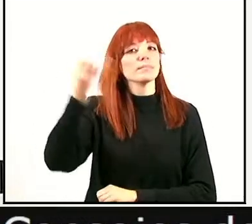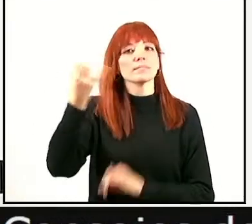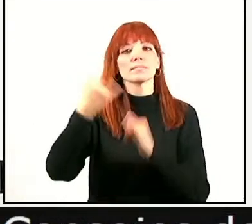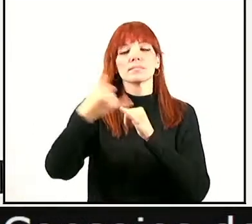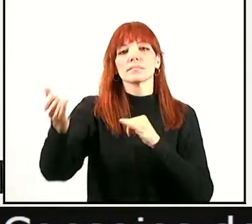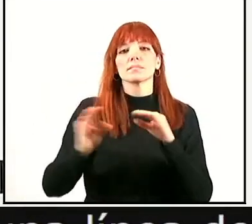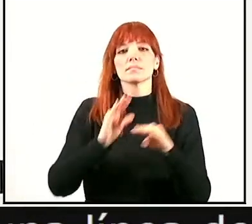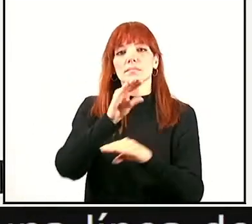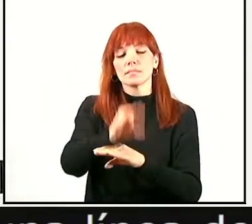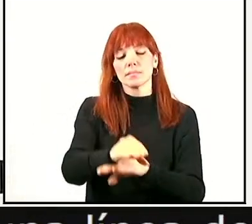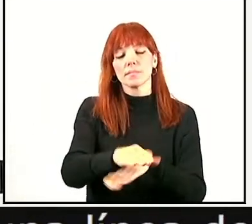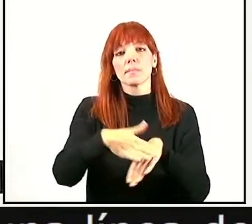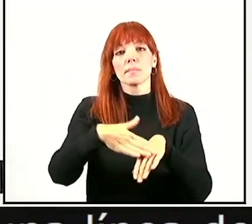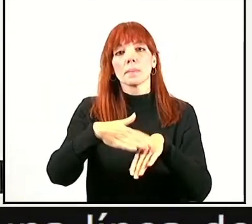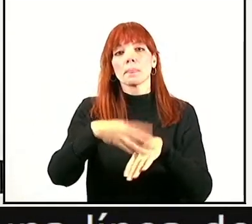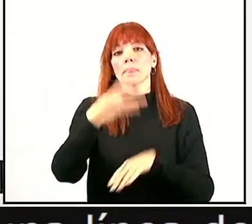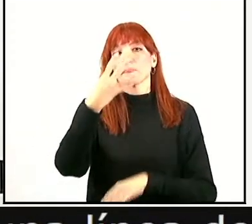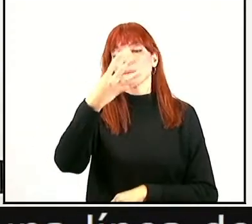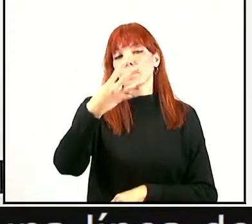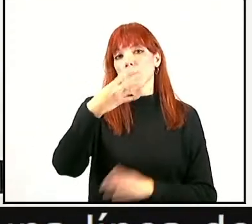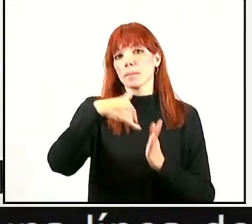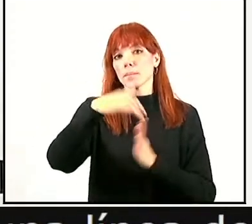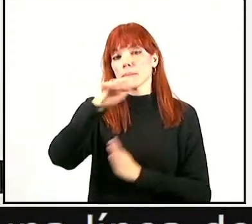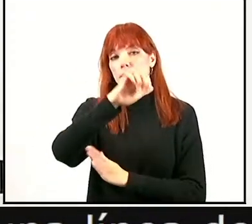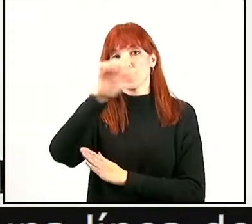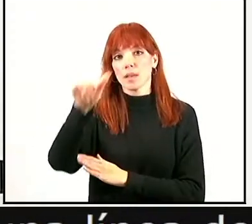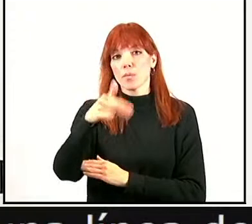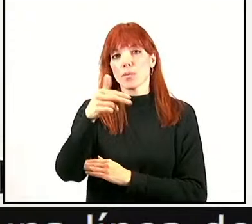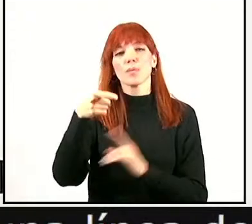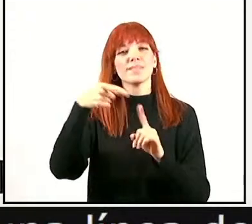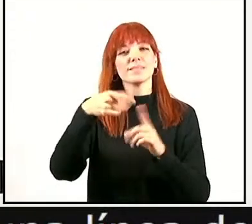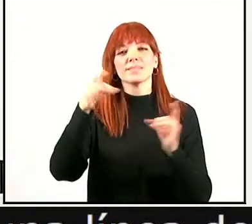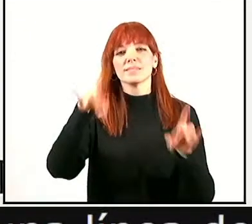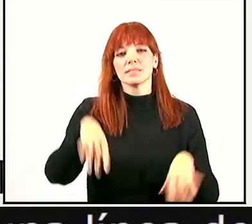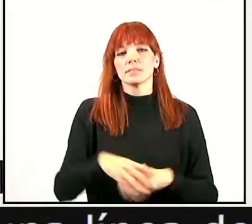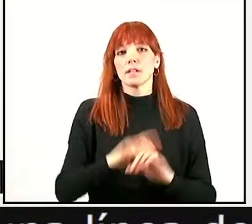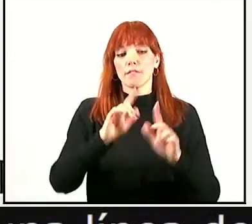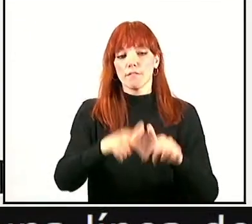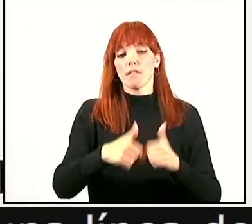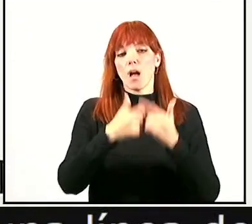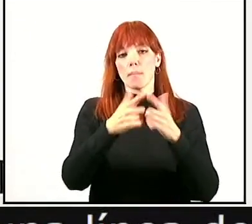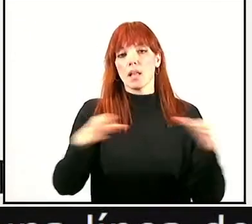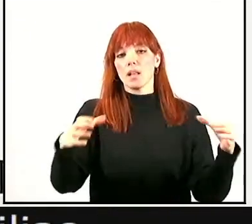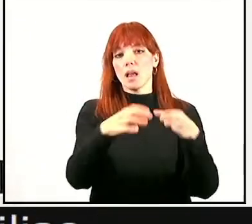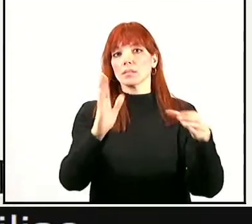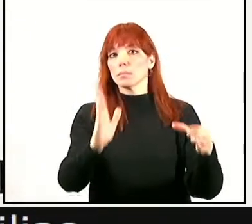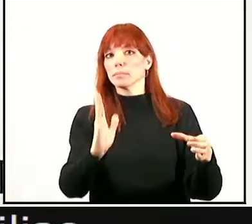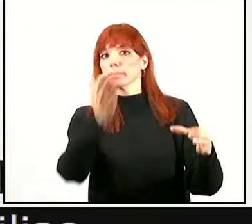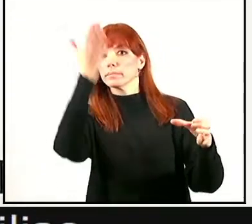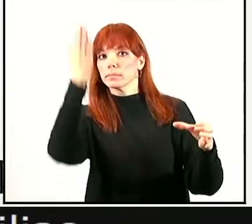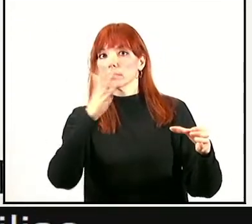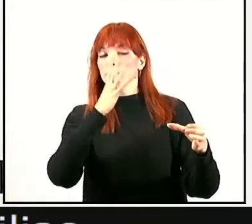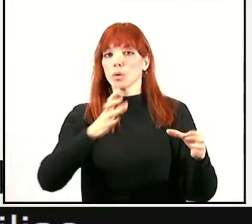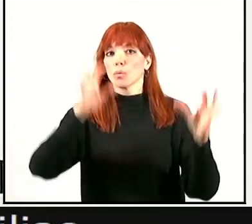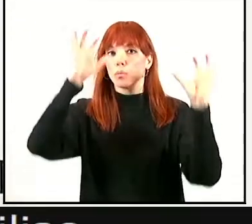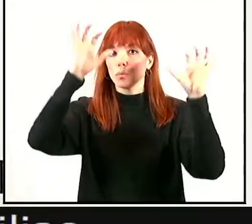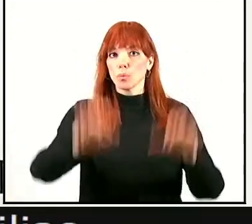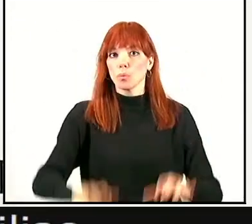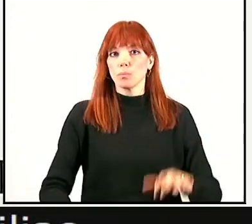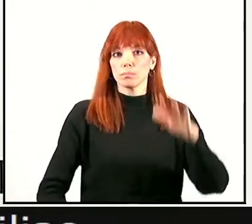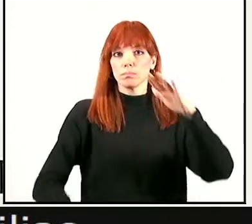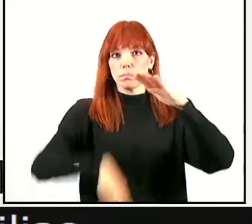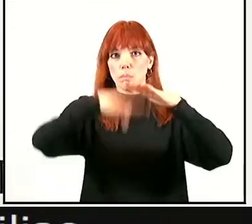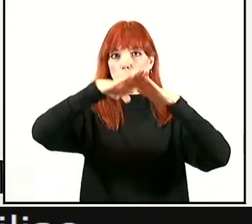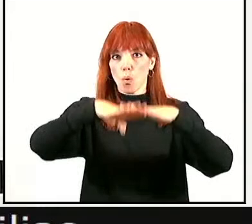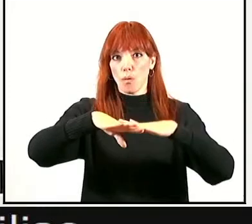ayuda de 4 millones de euros para las familias afectadas por las inundaciones